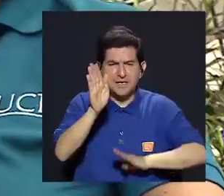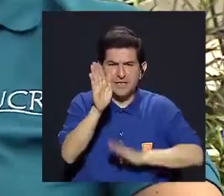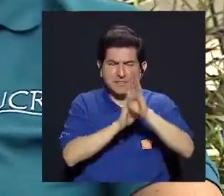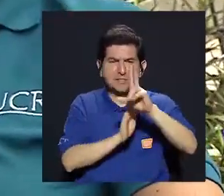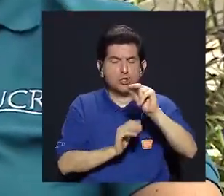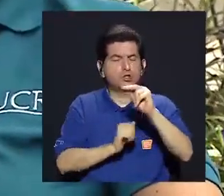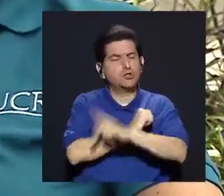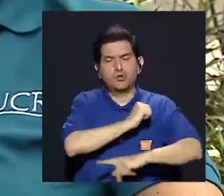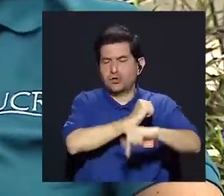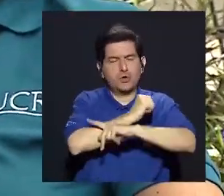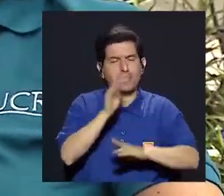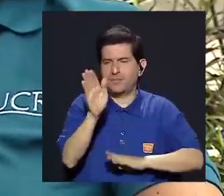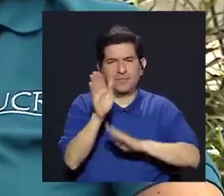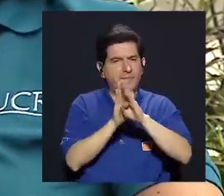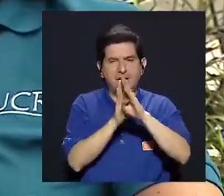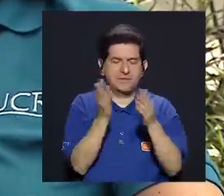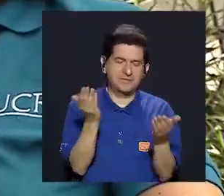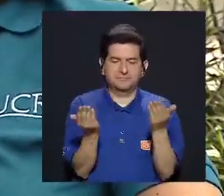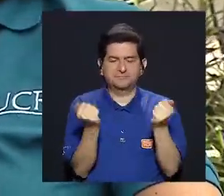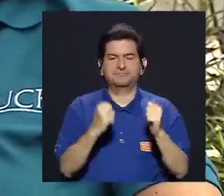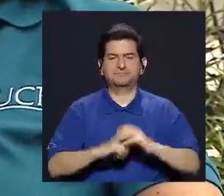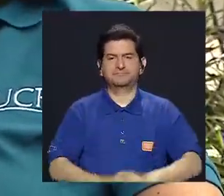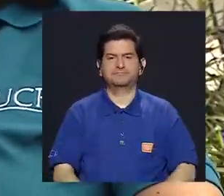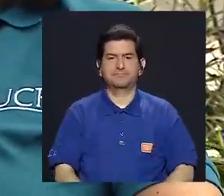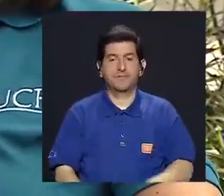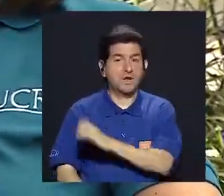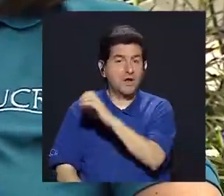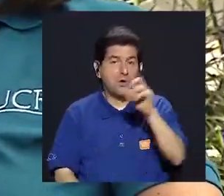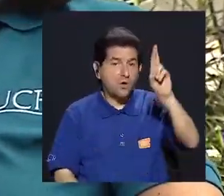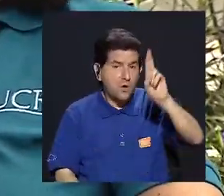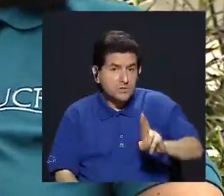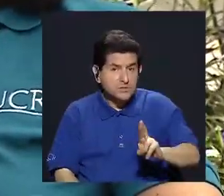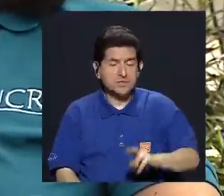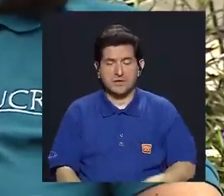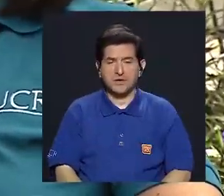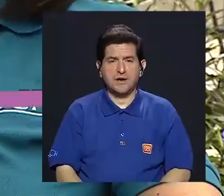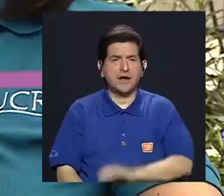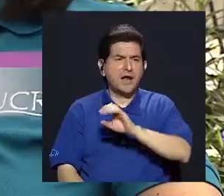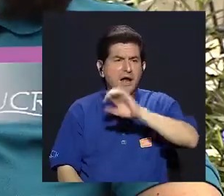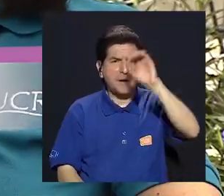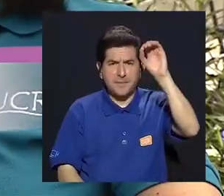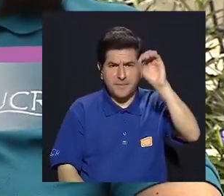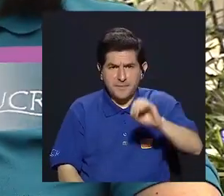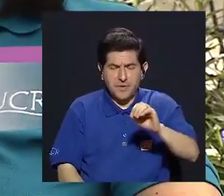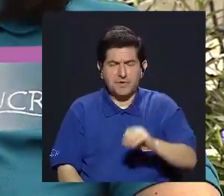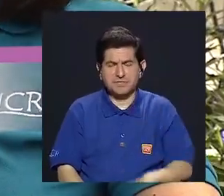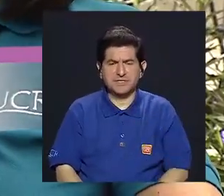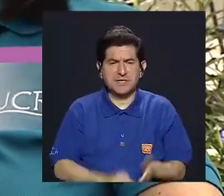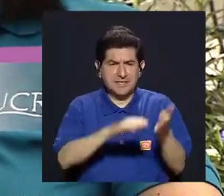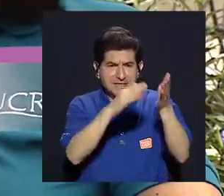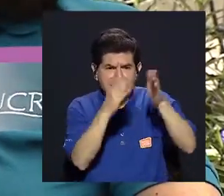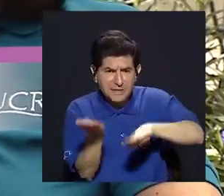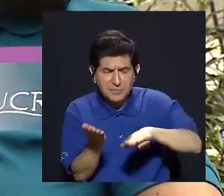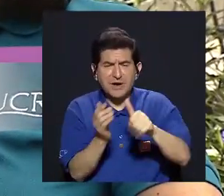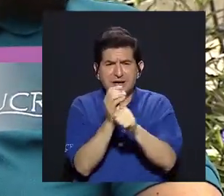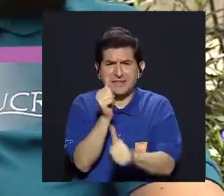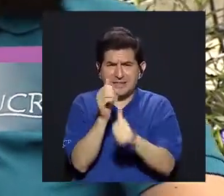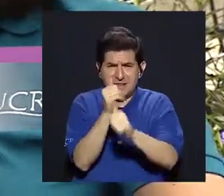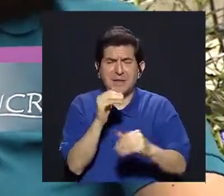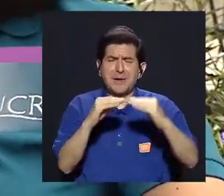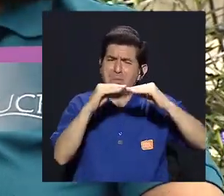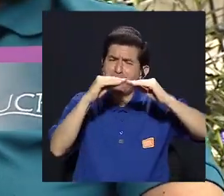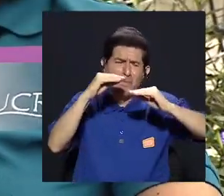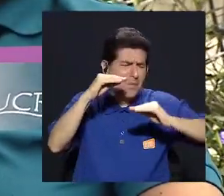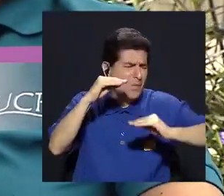desarrollo que en países desarrollados verá comparativamente y en costa rica aunque la tasa de la tasa de mortalidad por diarrea